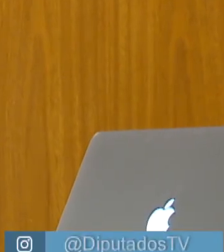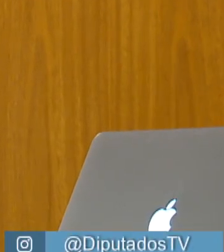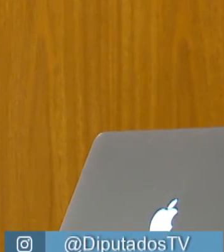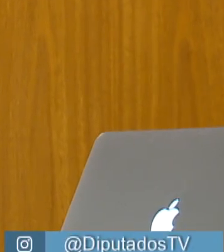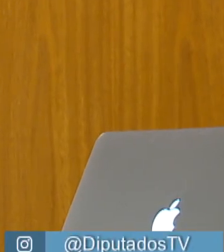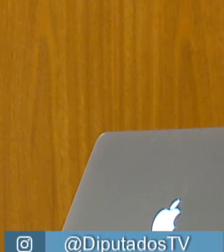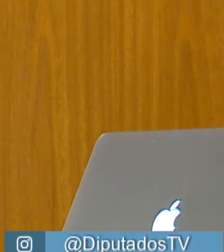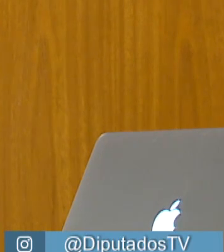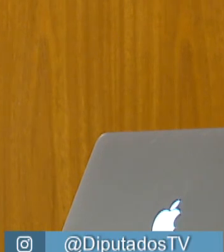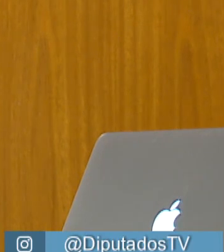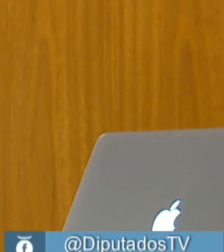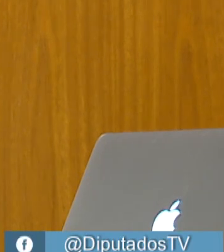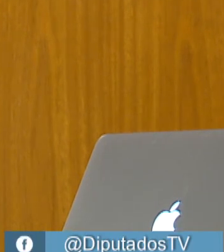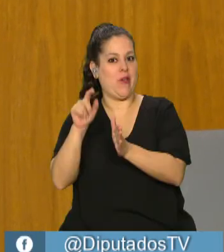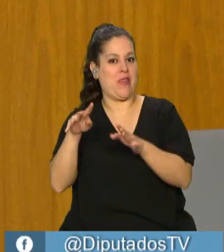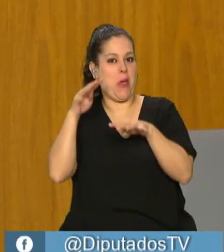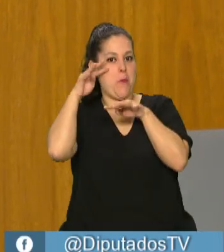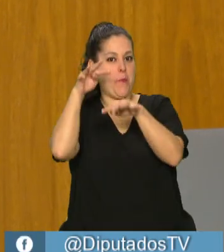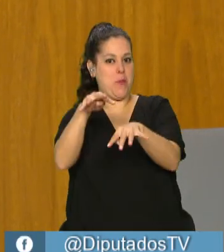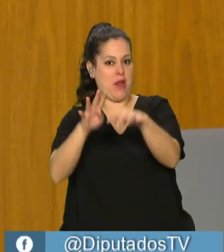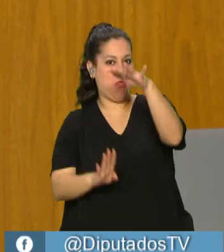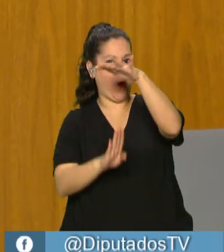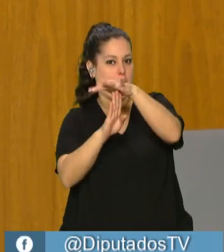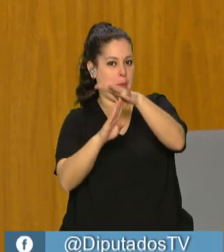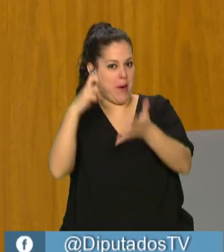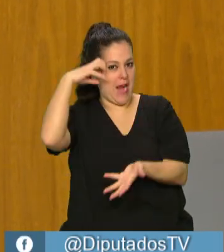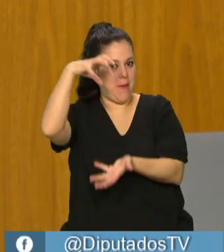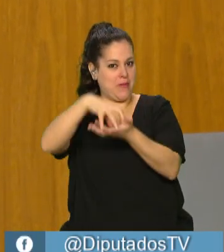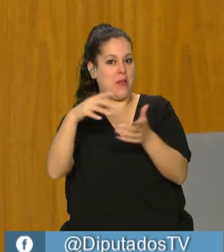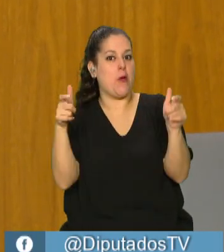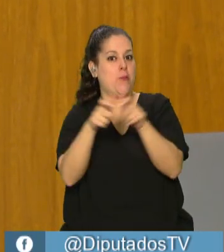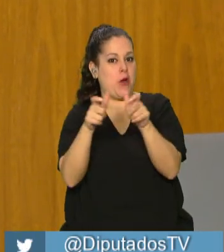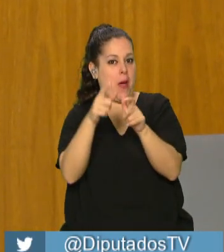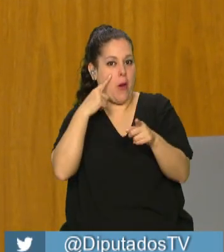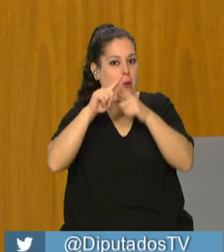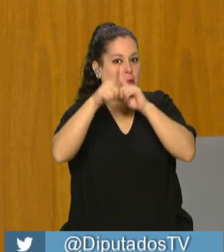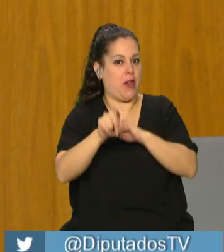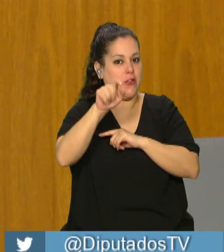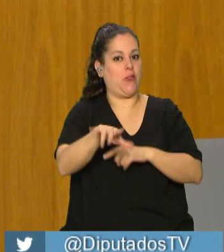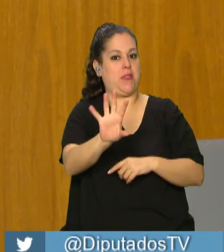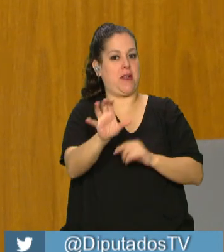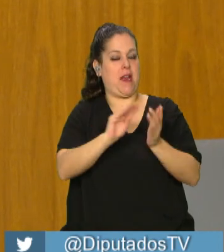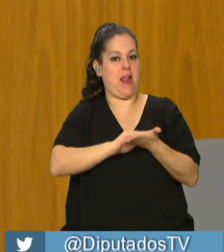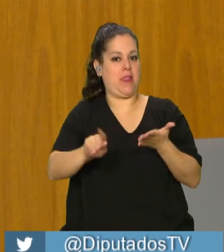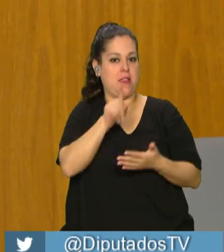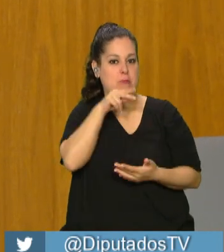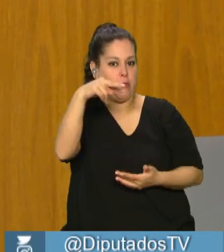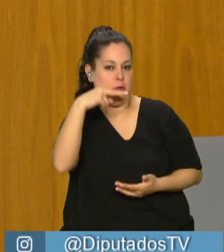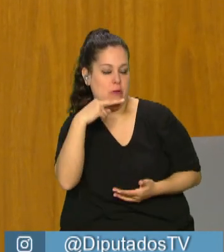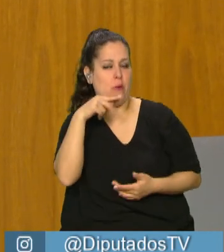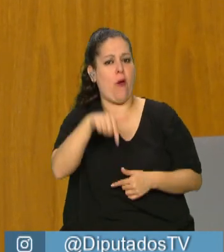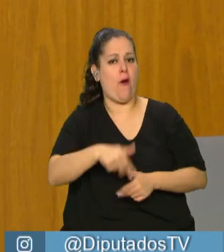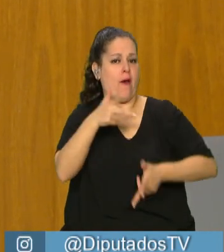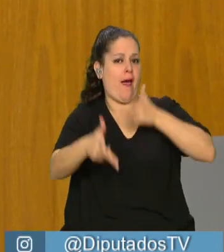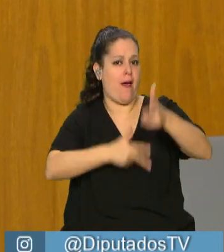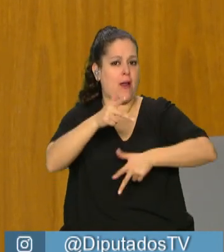Nuevo bloque de Mirador Parlamentario, el programa en vivo de Diputados TV. Y hoy estamos hablando con quienes ejercen una